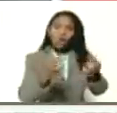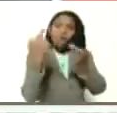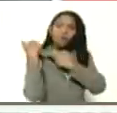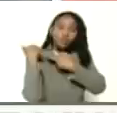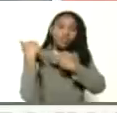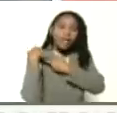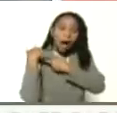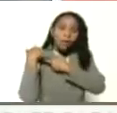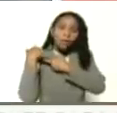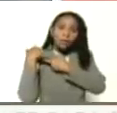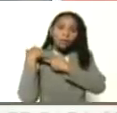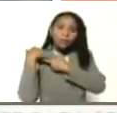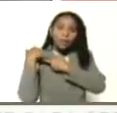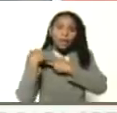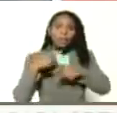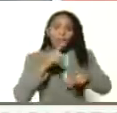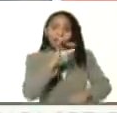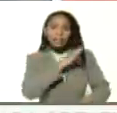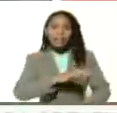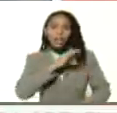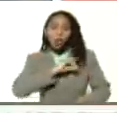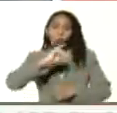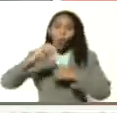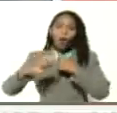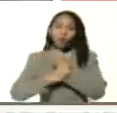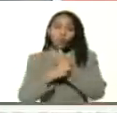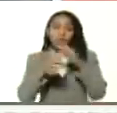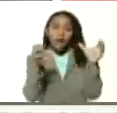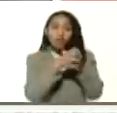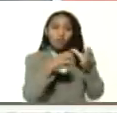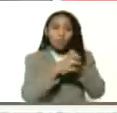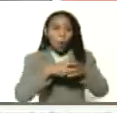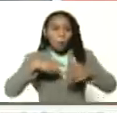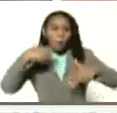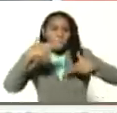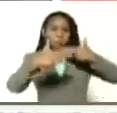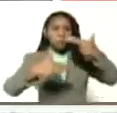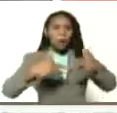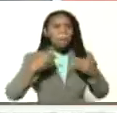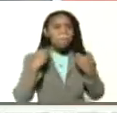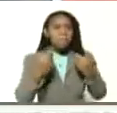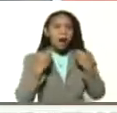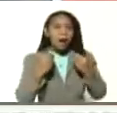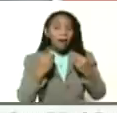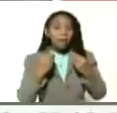responsabilidad del señor Juan Guaidó y su grupo de criminales para